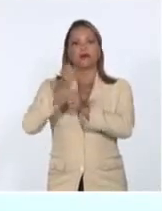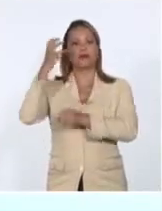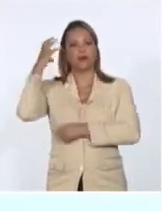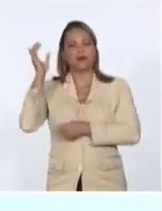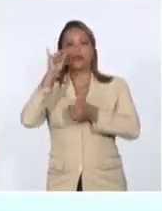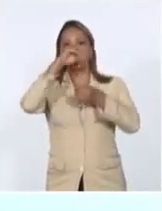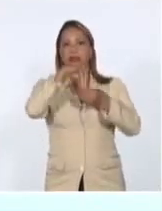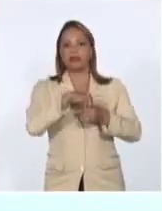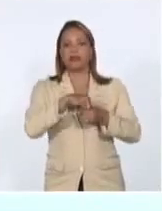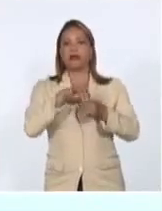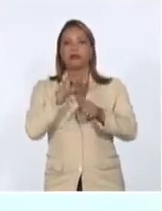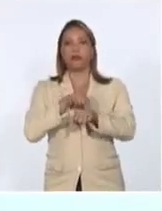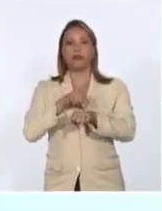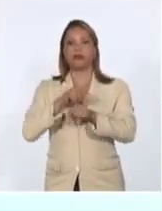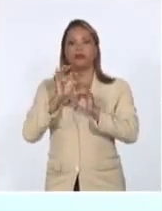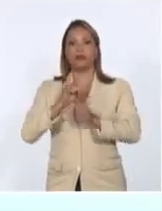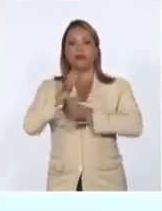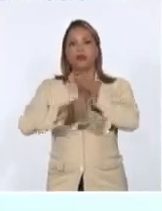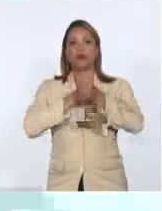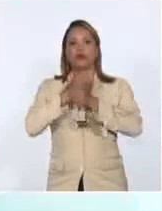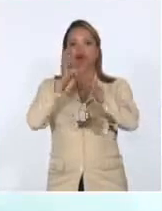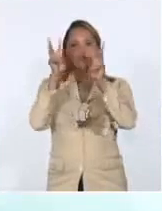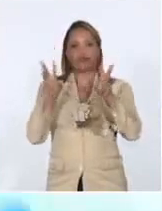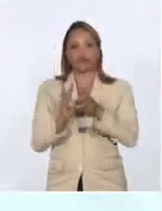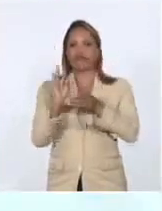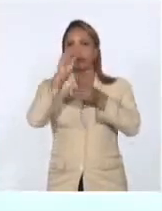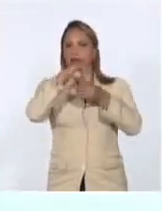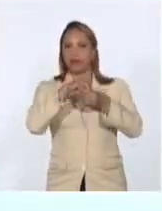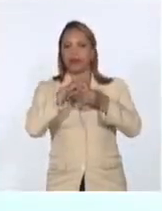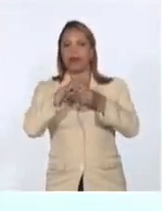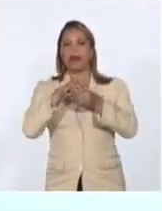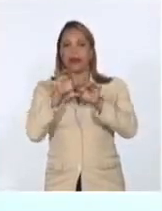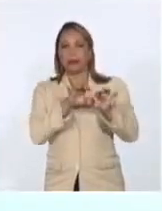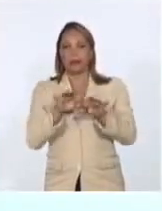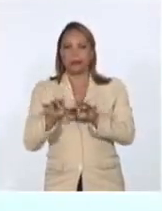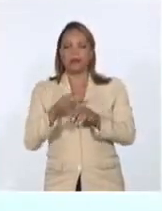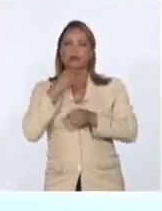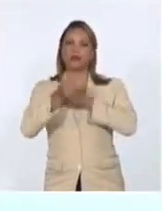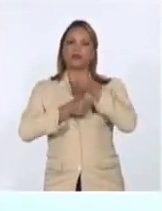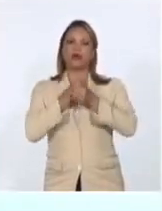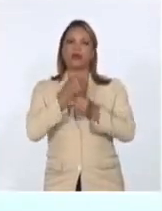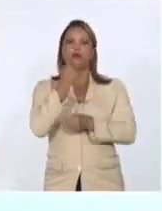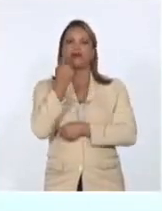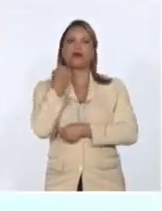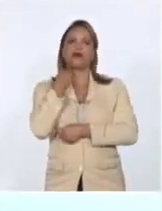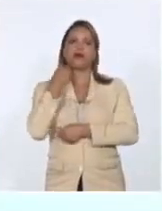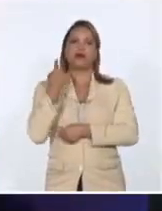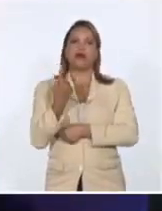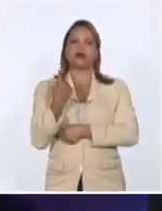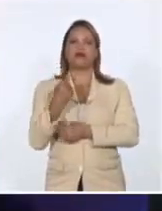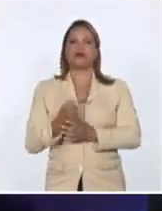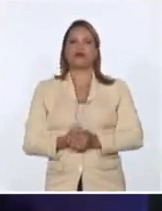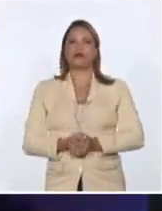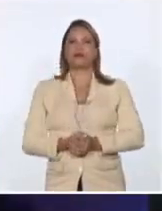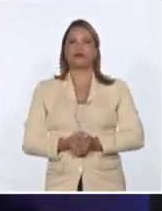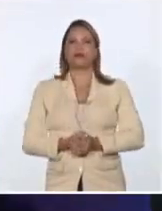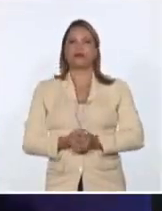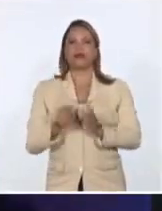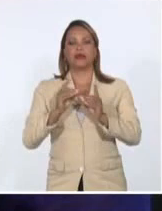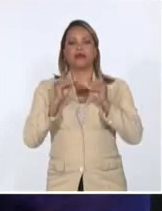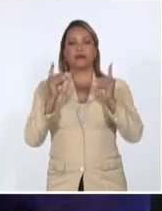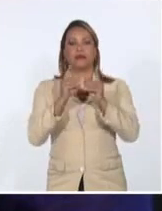en este instrumento de uso digital que será actualizado una vez cada año. Desarrollado por la Oficina Nacional de